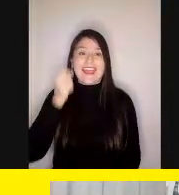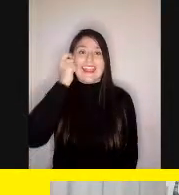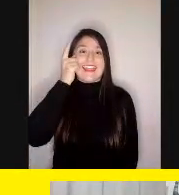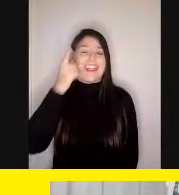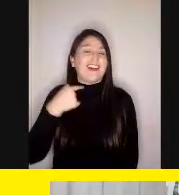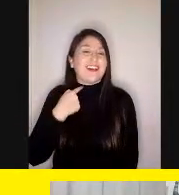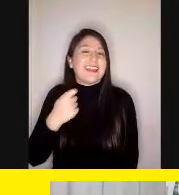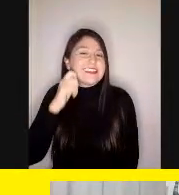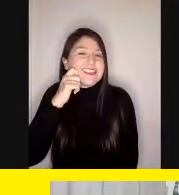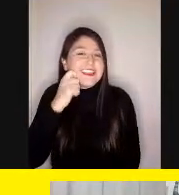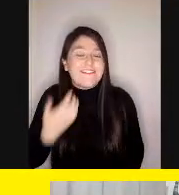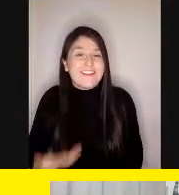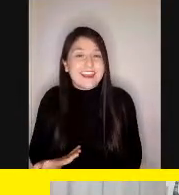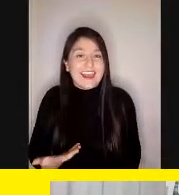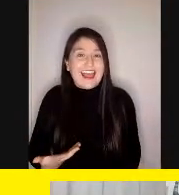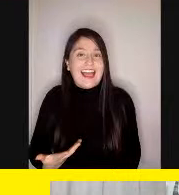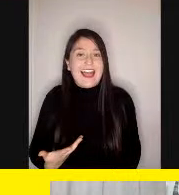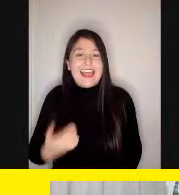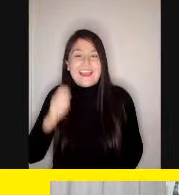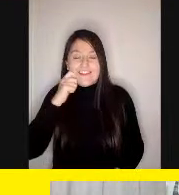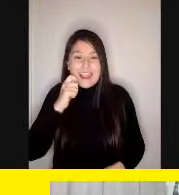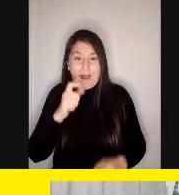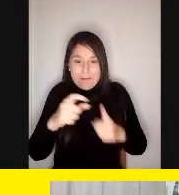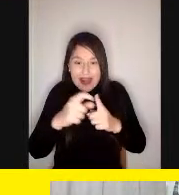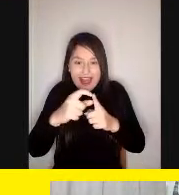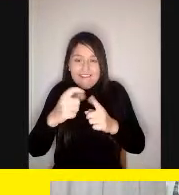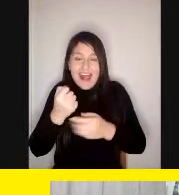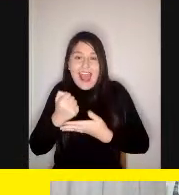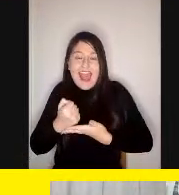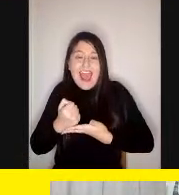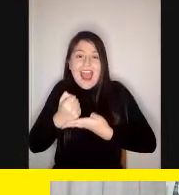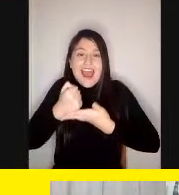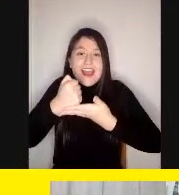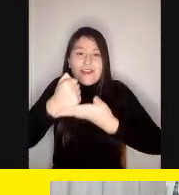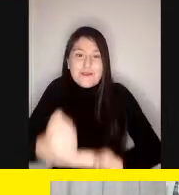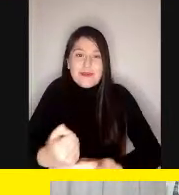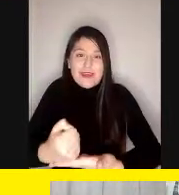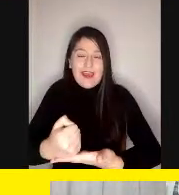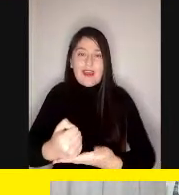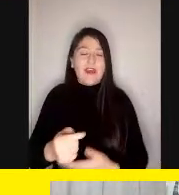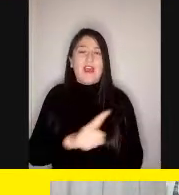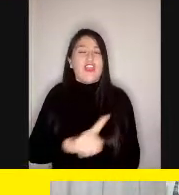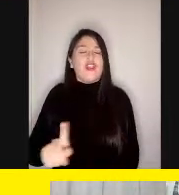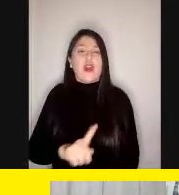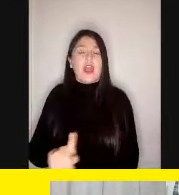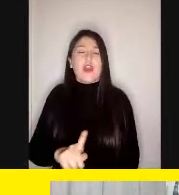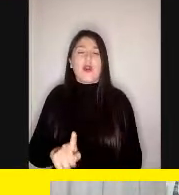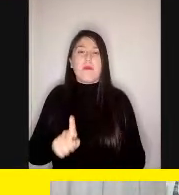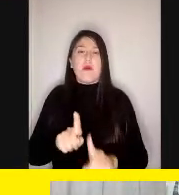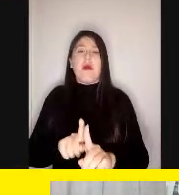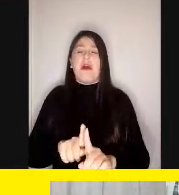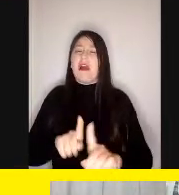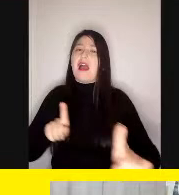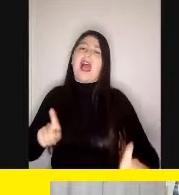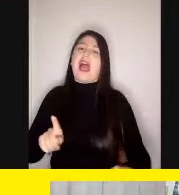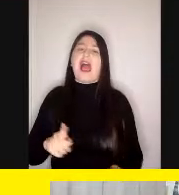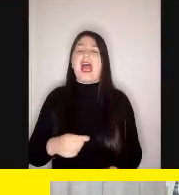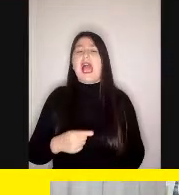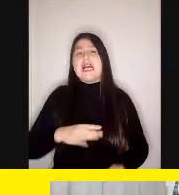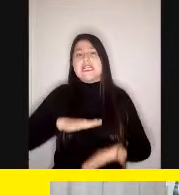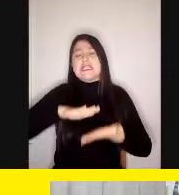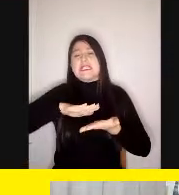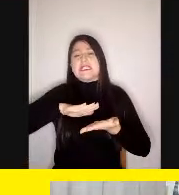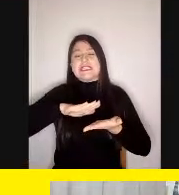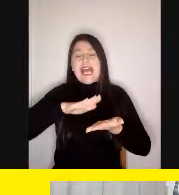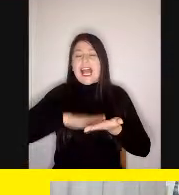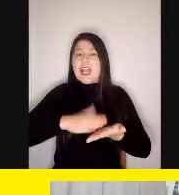y el grueso que significa esta palabra de solidaridad. Entonces, creo que no es lejano entender de que desde la profesión de la salud es un complemento,